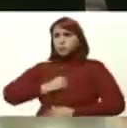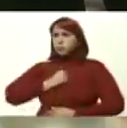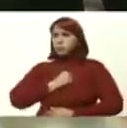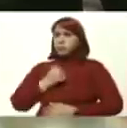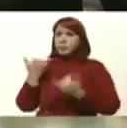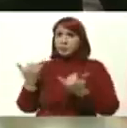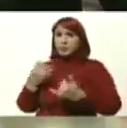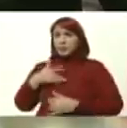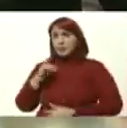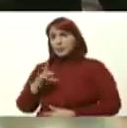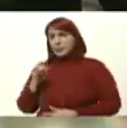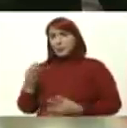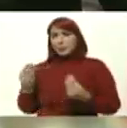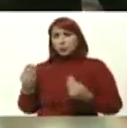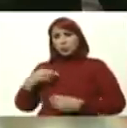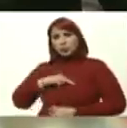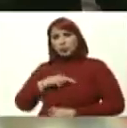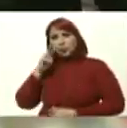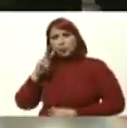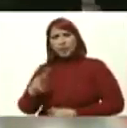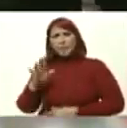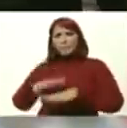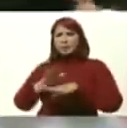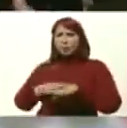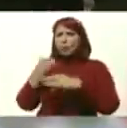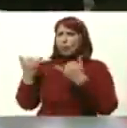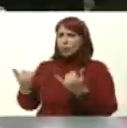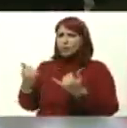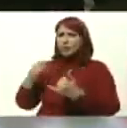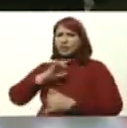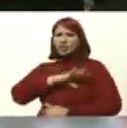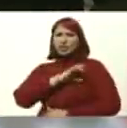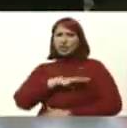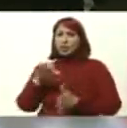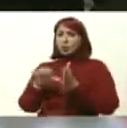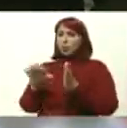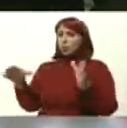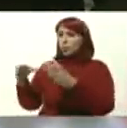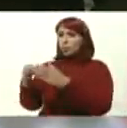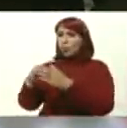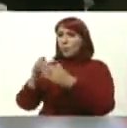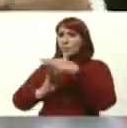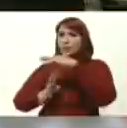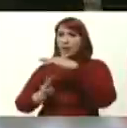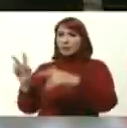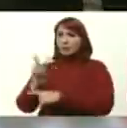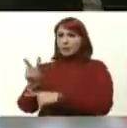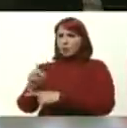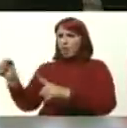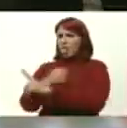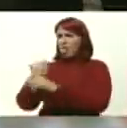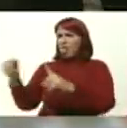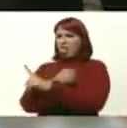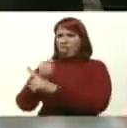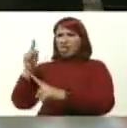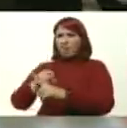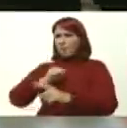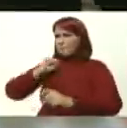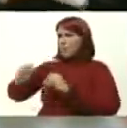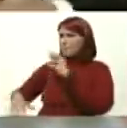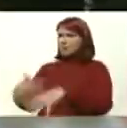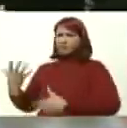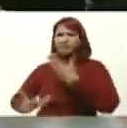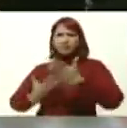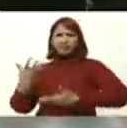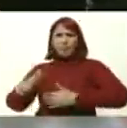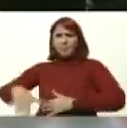dolorosamente muchos hemos tenido que ver lo que pasó recientemente en Chile, donde un grupo de migrantes venezolanos fue maltratado y sus pertenencias fueron quemadas